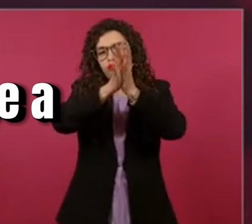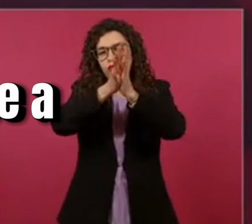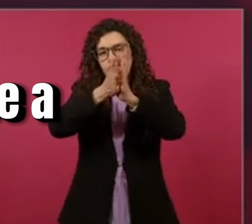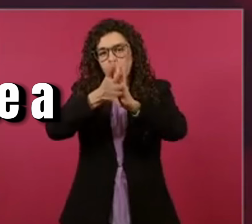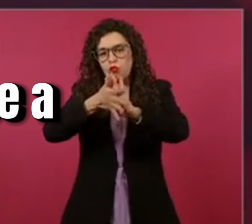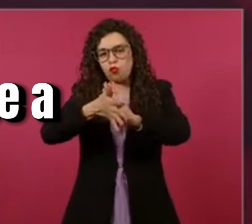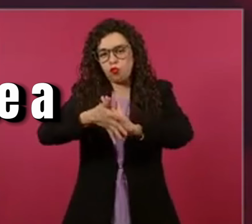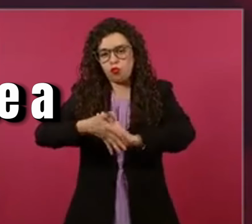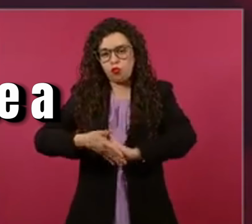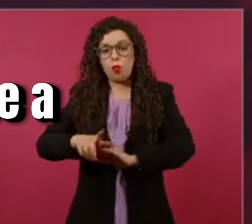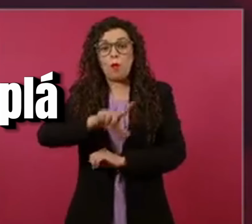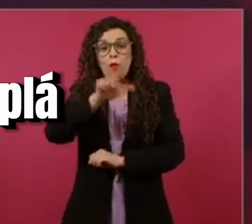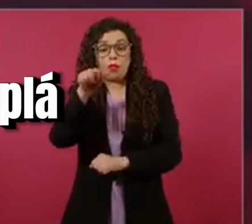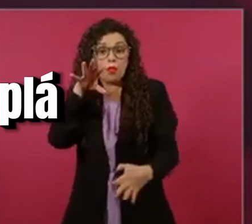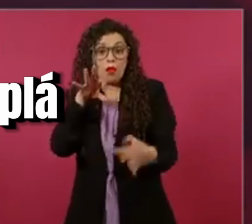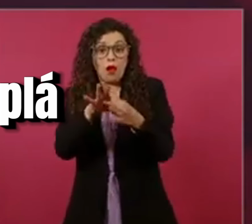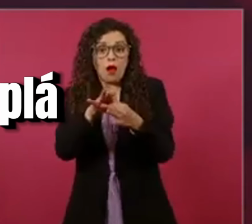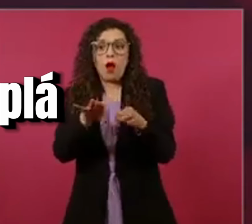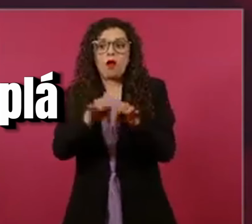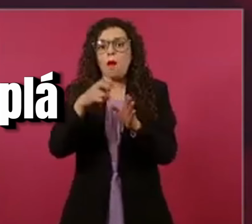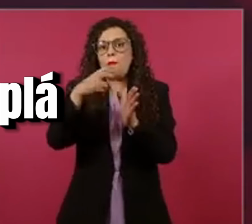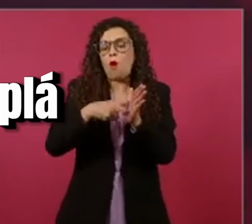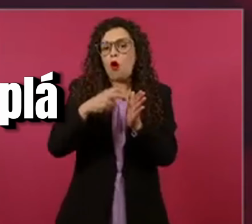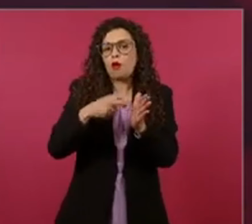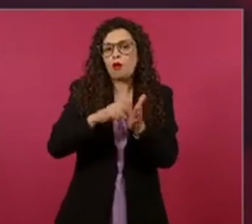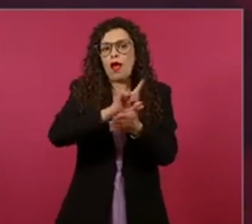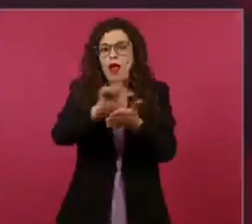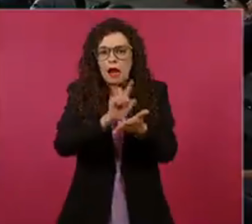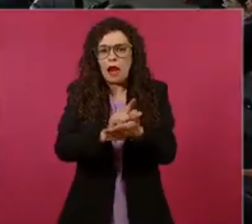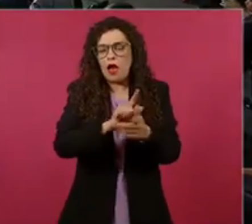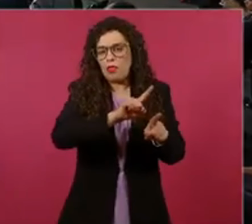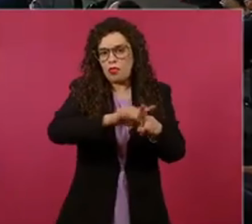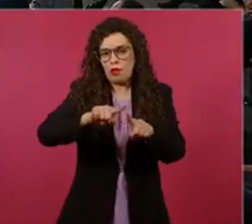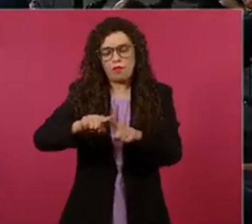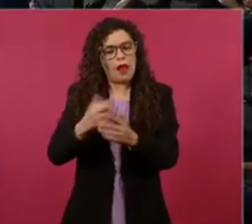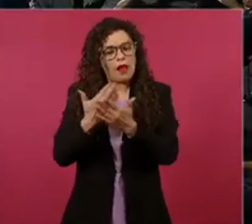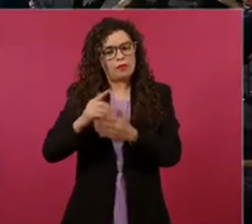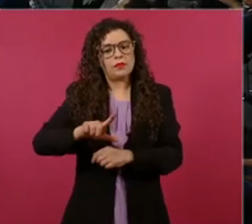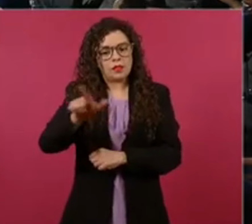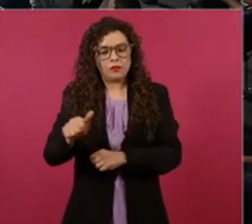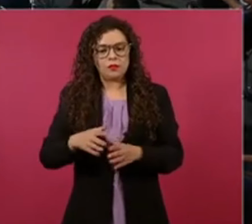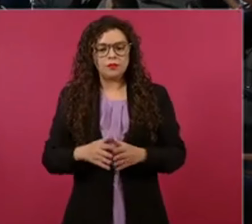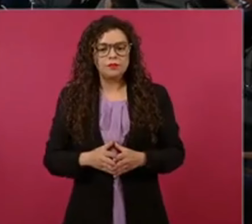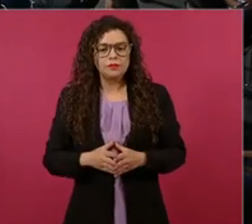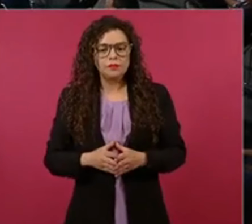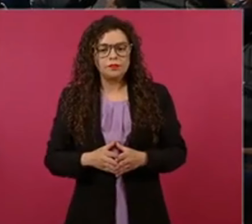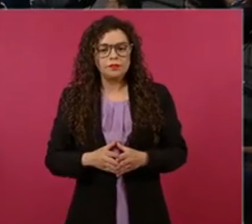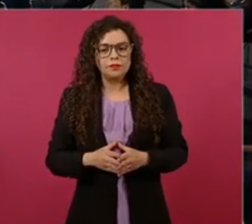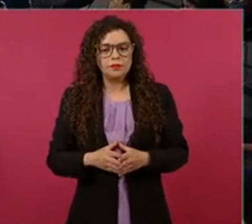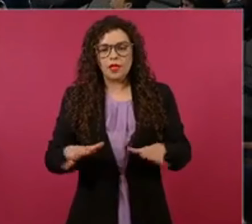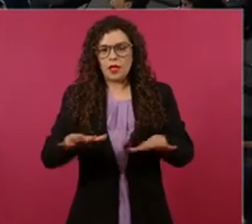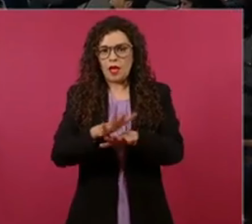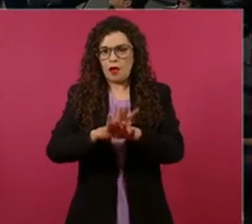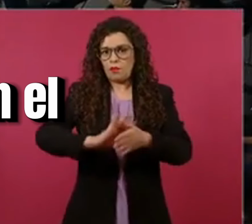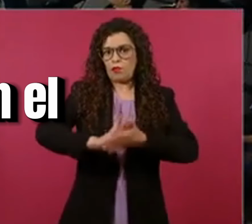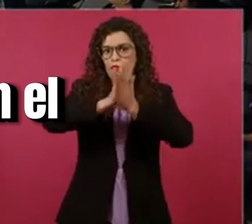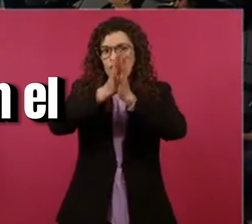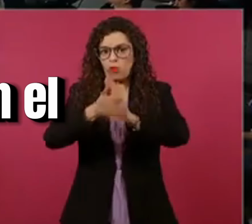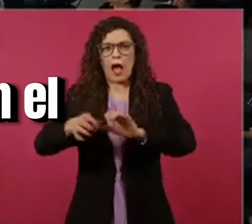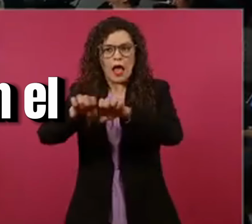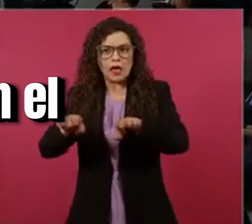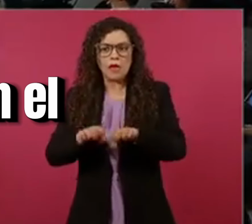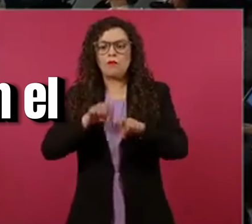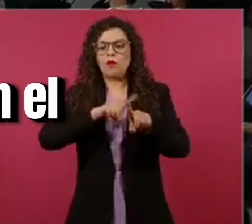legal, jurídico que tenga que asociarse a esto, pero sobre todo pues el inicio de las pláticas. ¿Y serían los mismos, transición, gabinete, por los temas? Sí,